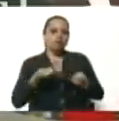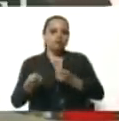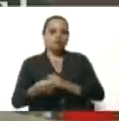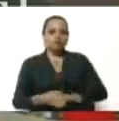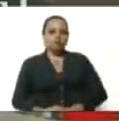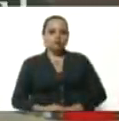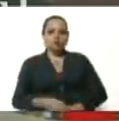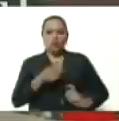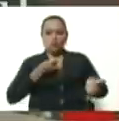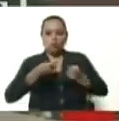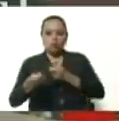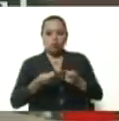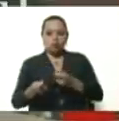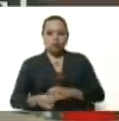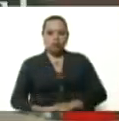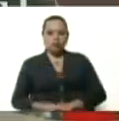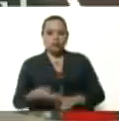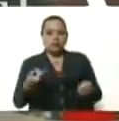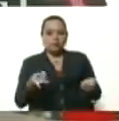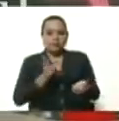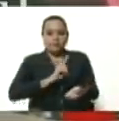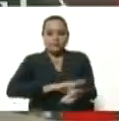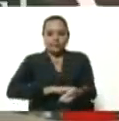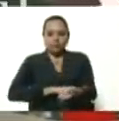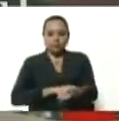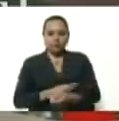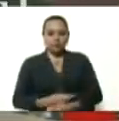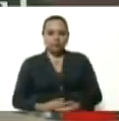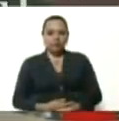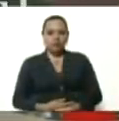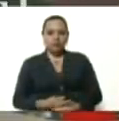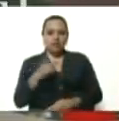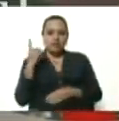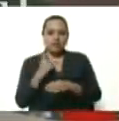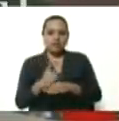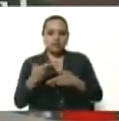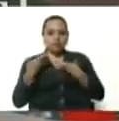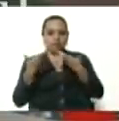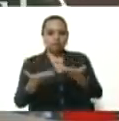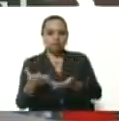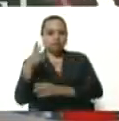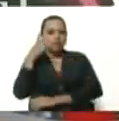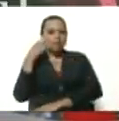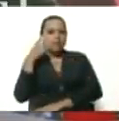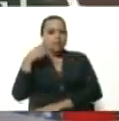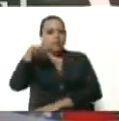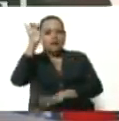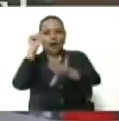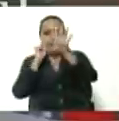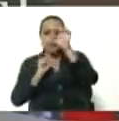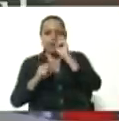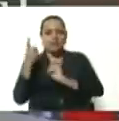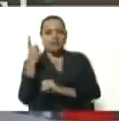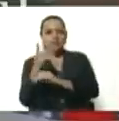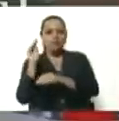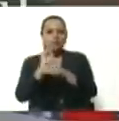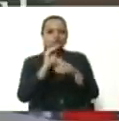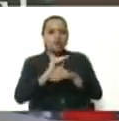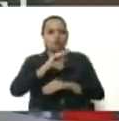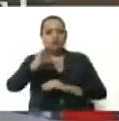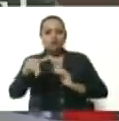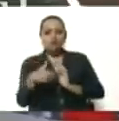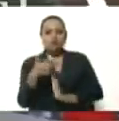los tratamientos en situación grave. Debemos nosotros sacar experiencia. Y debemos cuidar a nuestro